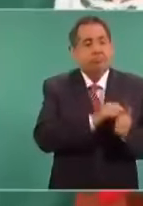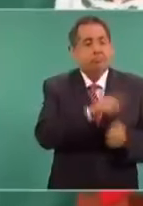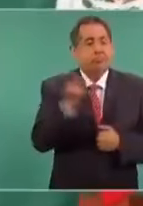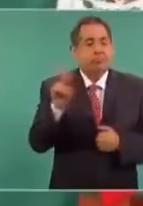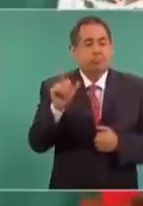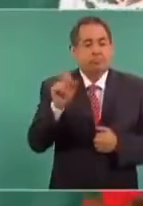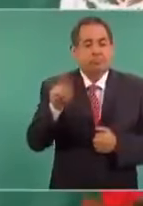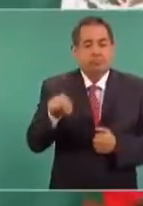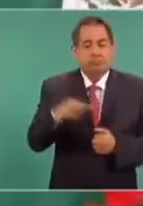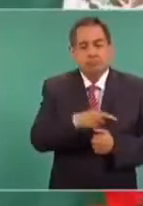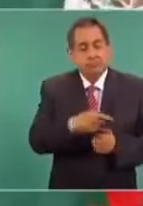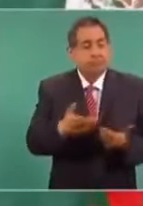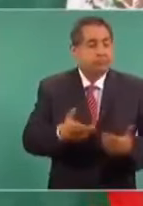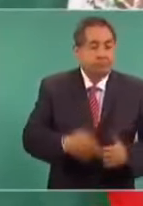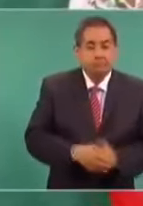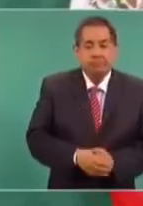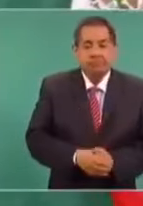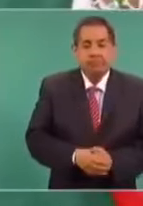PAN,